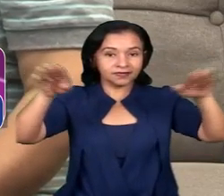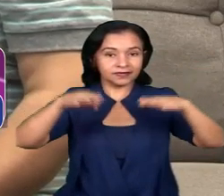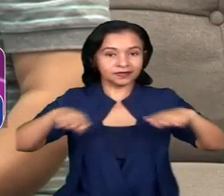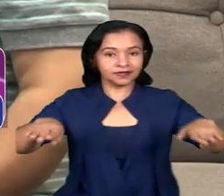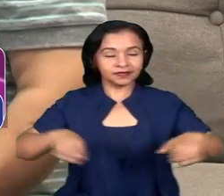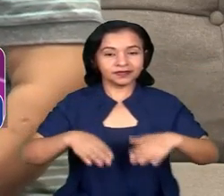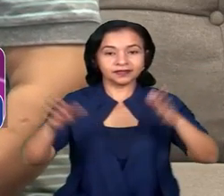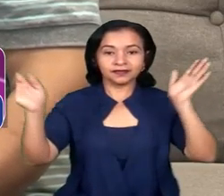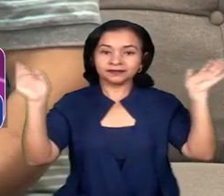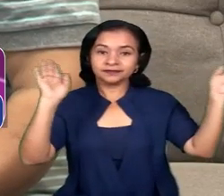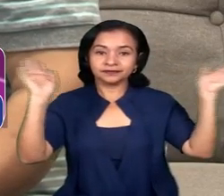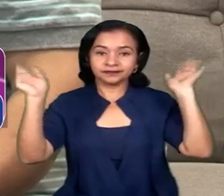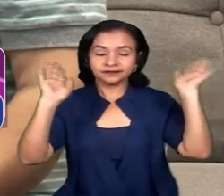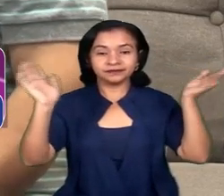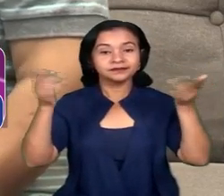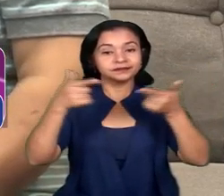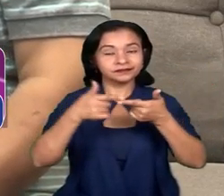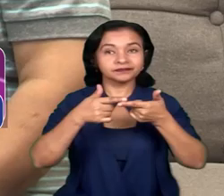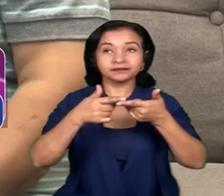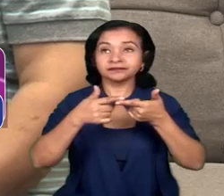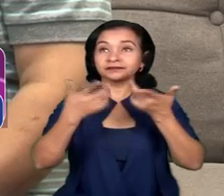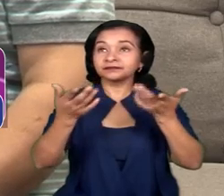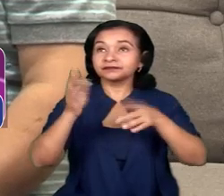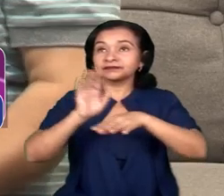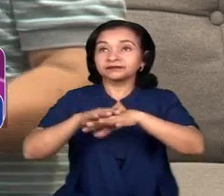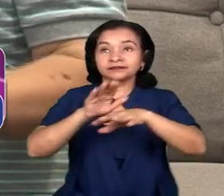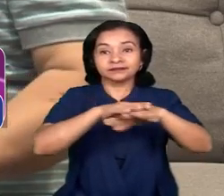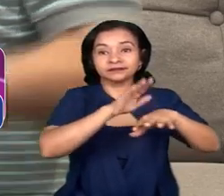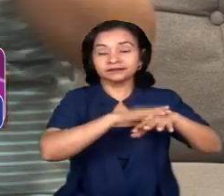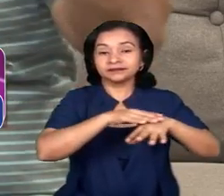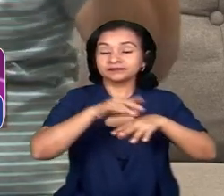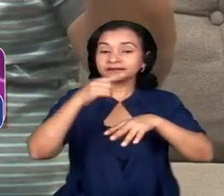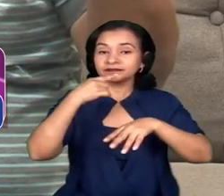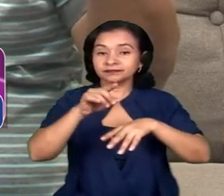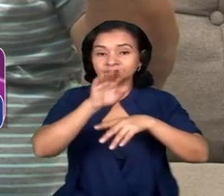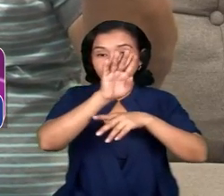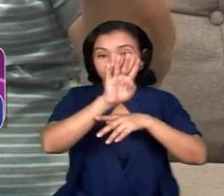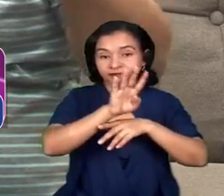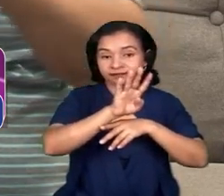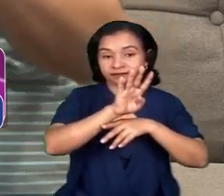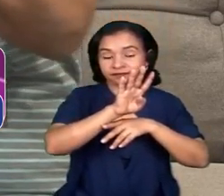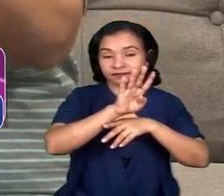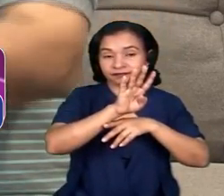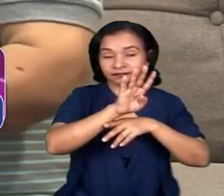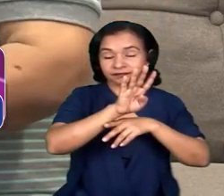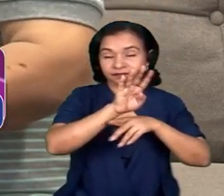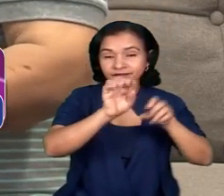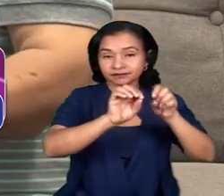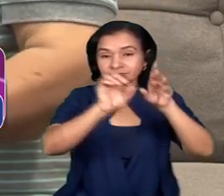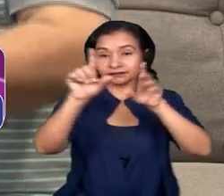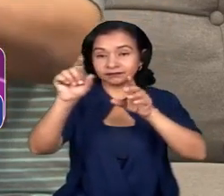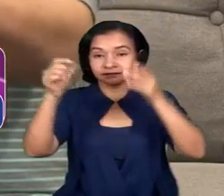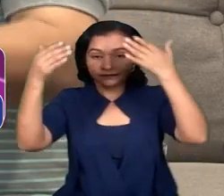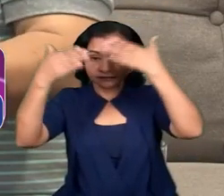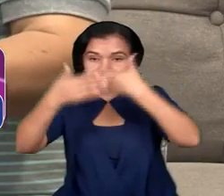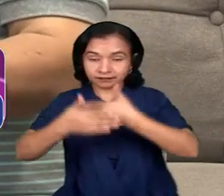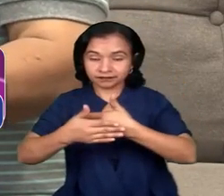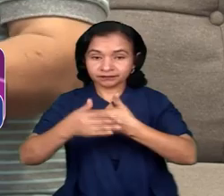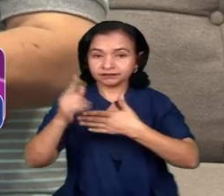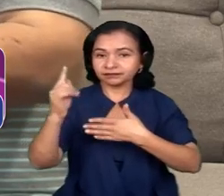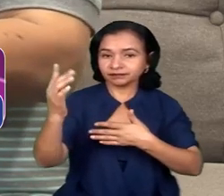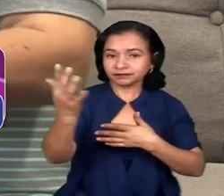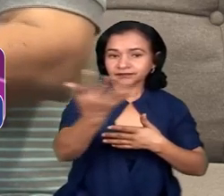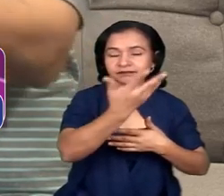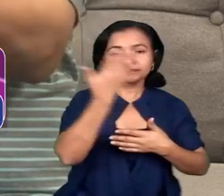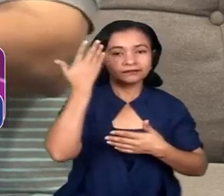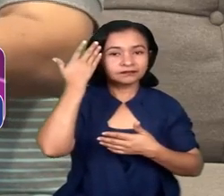en los mercados de Managua. Creo que le hacemos el llamado que de las 4 a las 10 de la noche vamos a estar ahí. Todos tienen